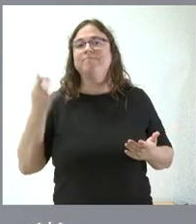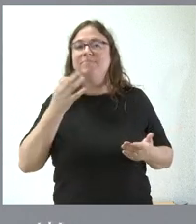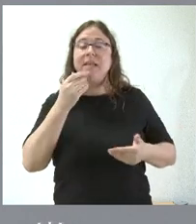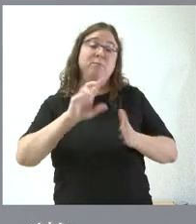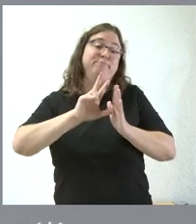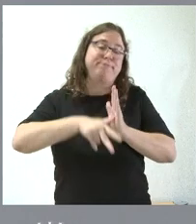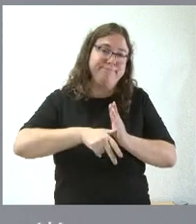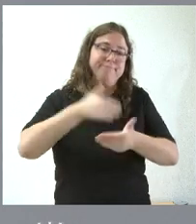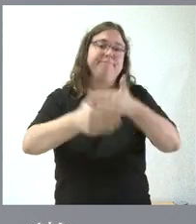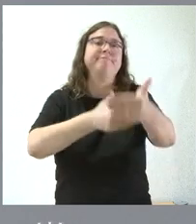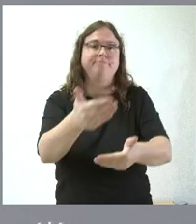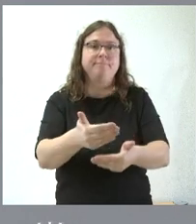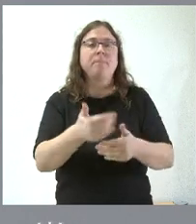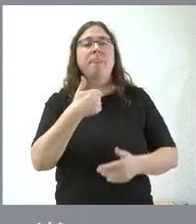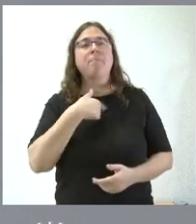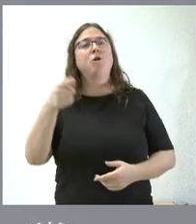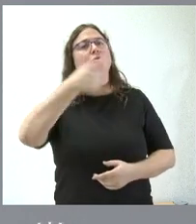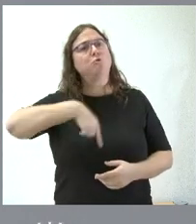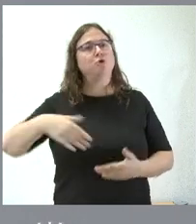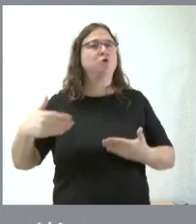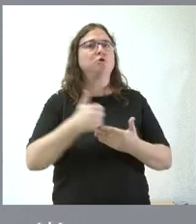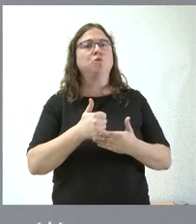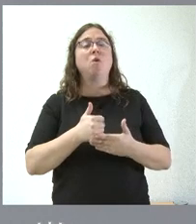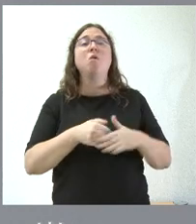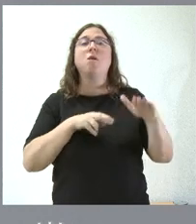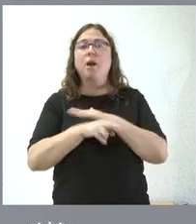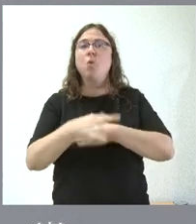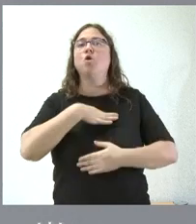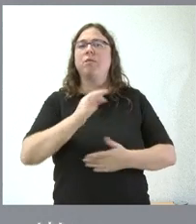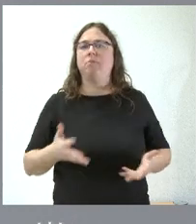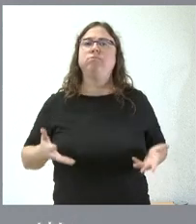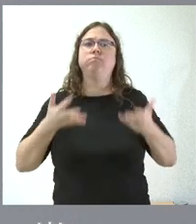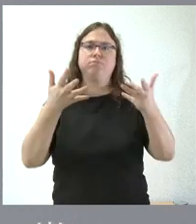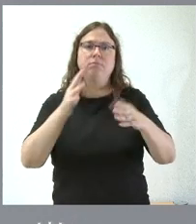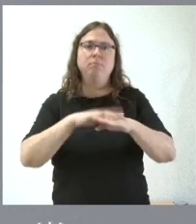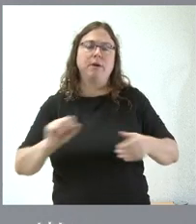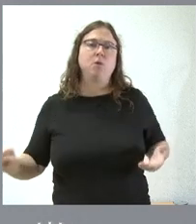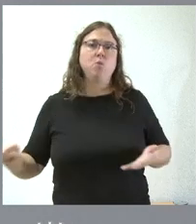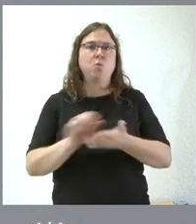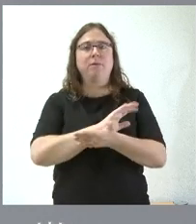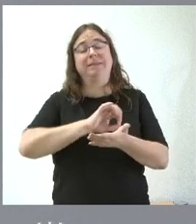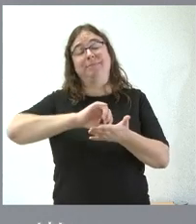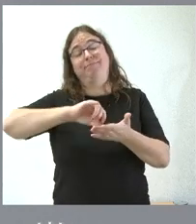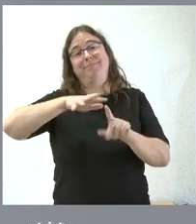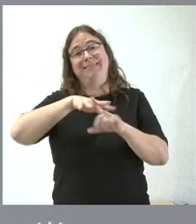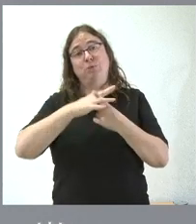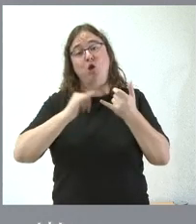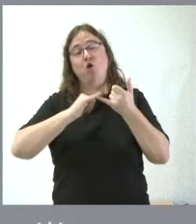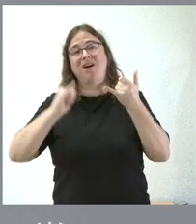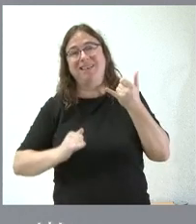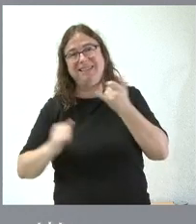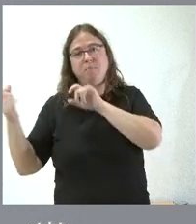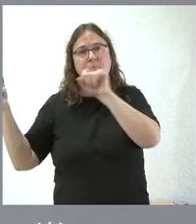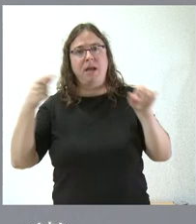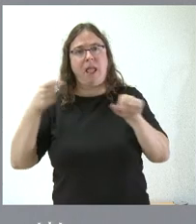posterior pero pondremos en marcha todos los medios de los que seamos capaces lógicamente para abordar esta situación de crisis